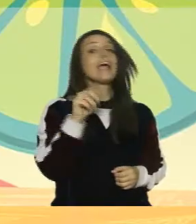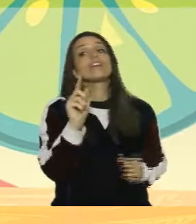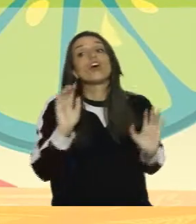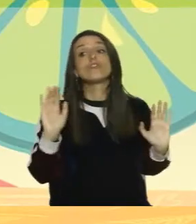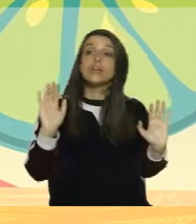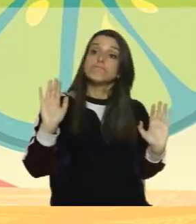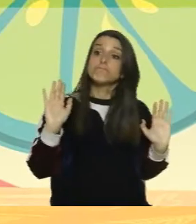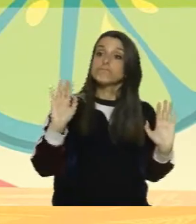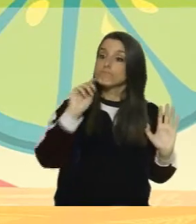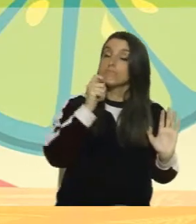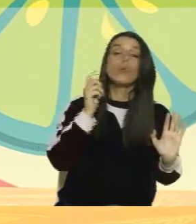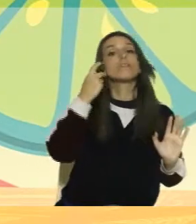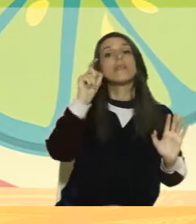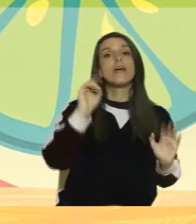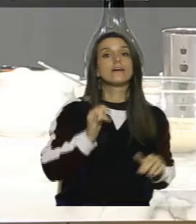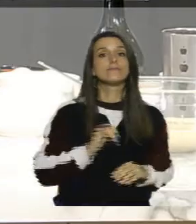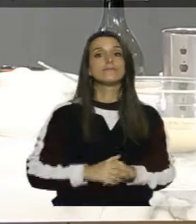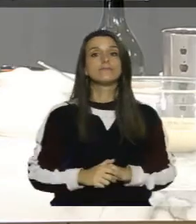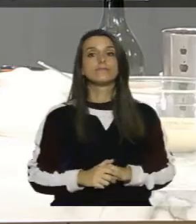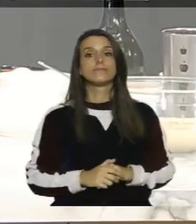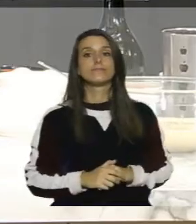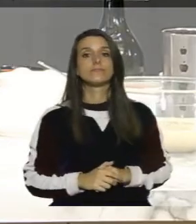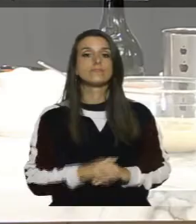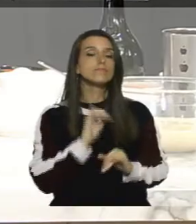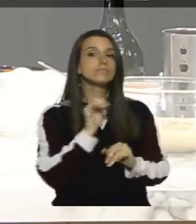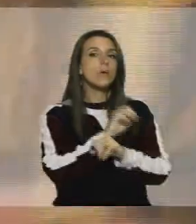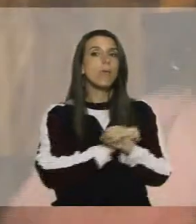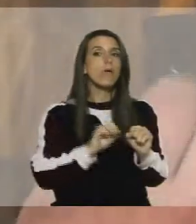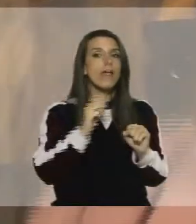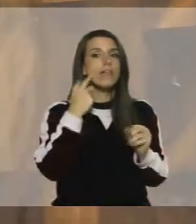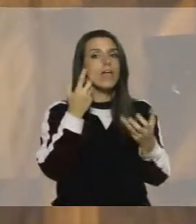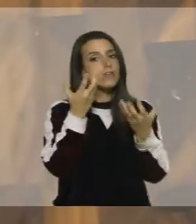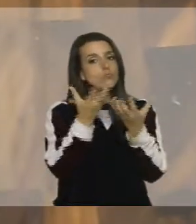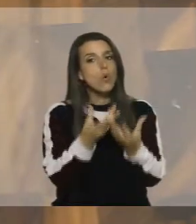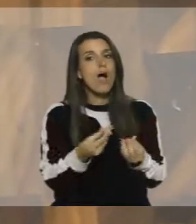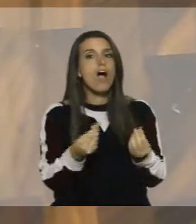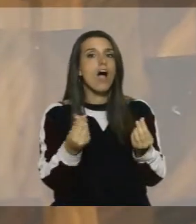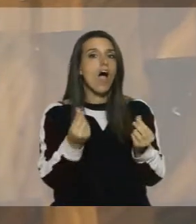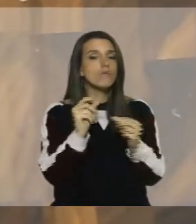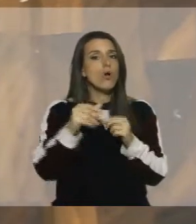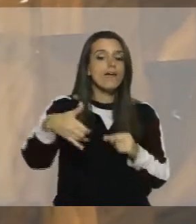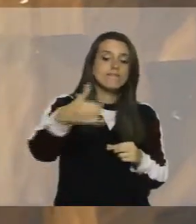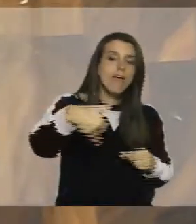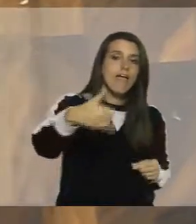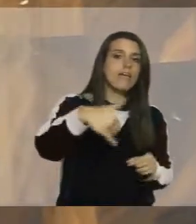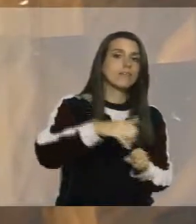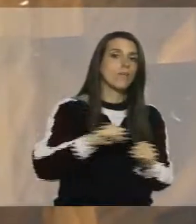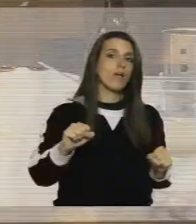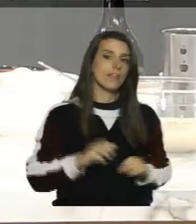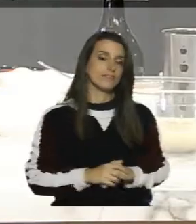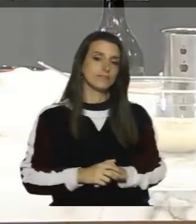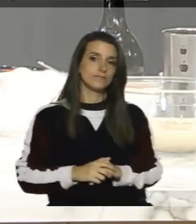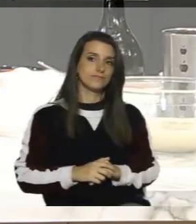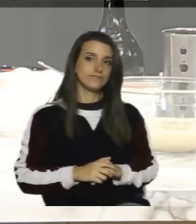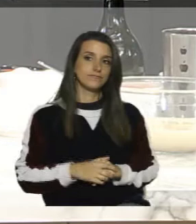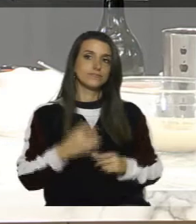es una buena... Sí, ahí va. Una buena lo aguantamos, le falta un poquito, le podés agregar un poquito más de aceite. ¿Ah? Le